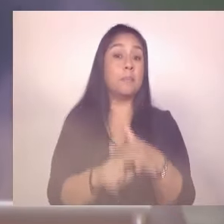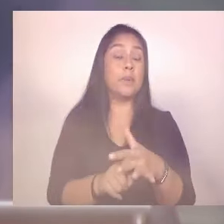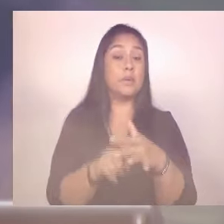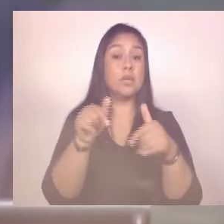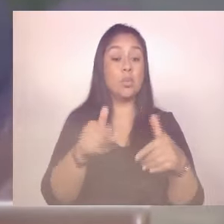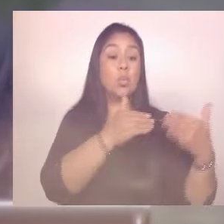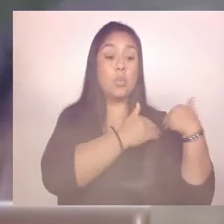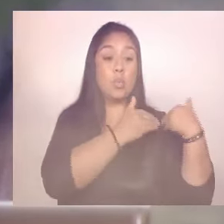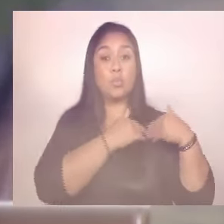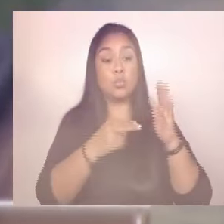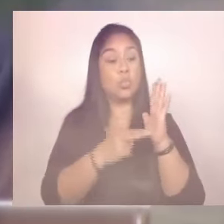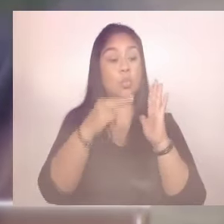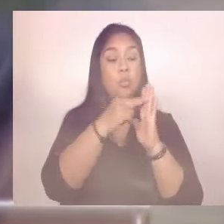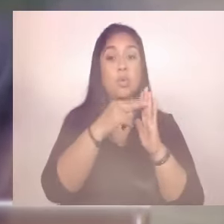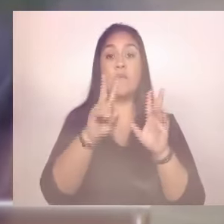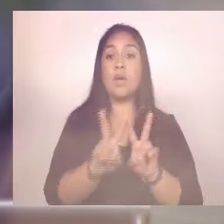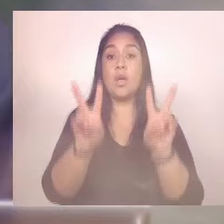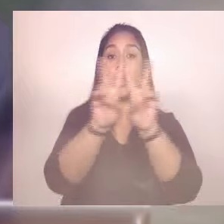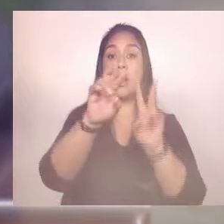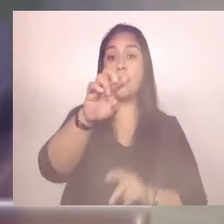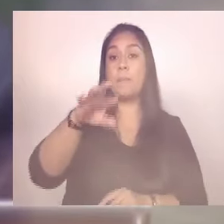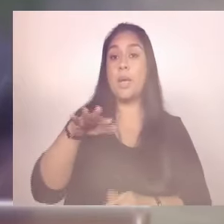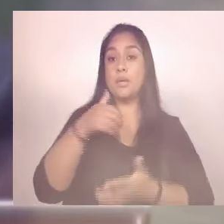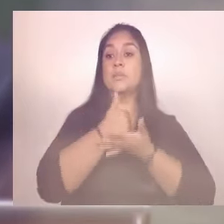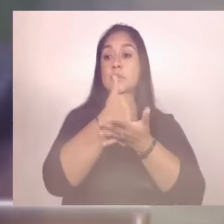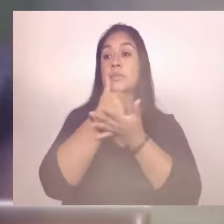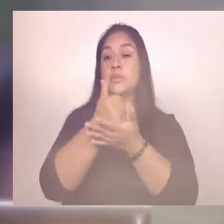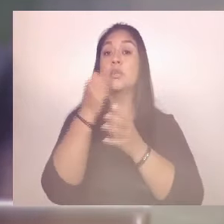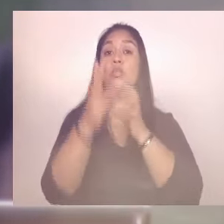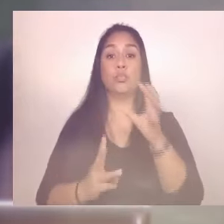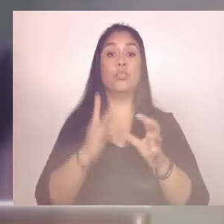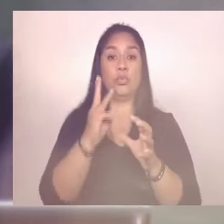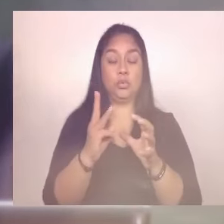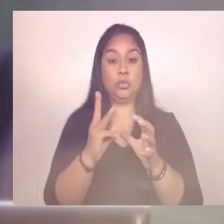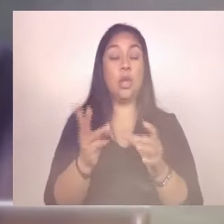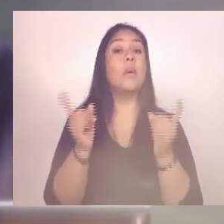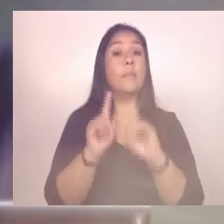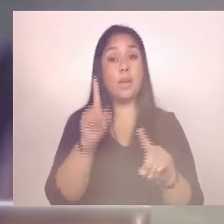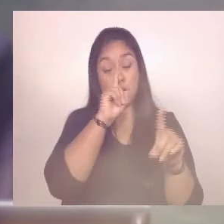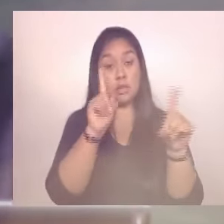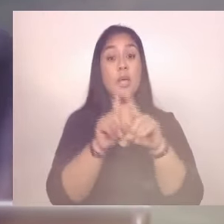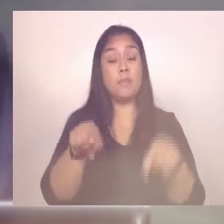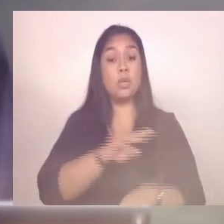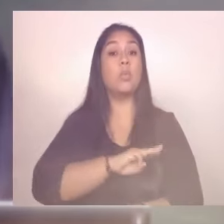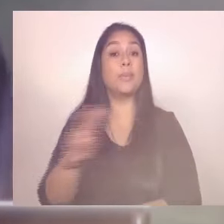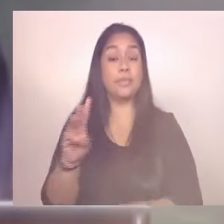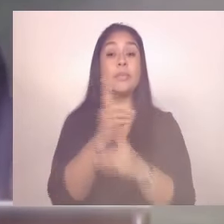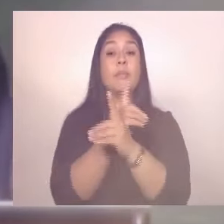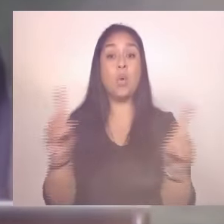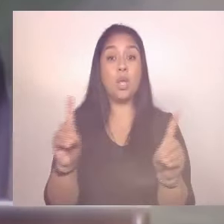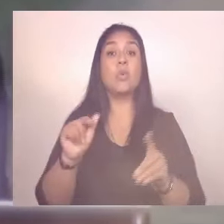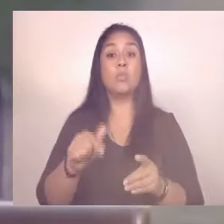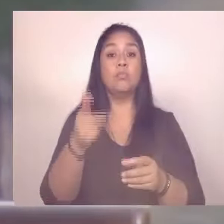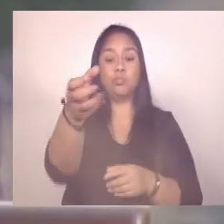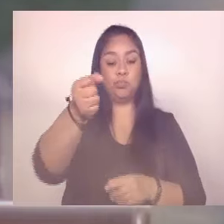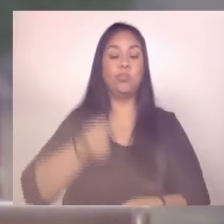un compromiso normativo con los valores de paz y solidaridad global, pero también viene de un mandato democrático